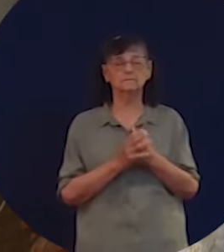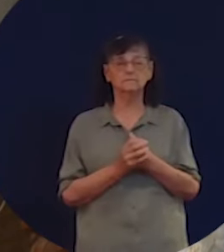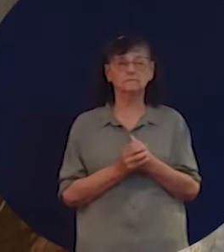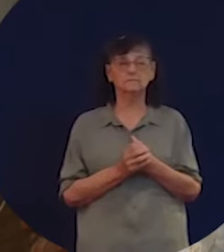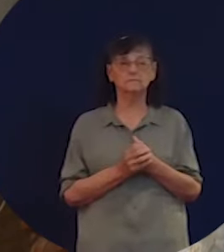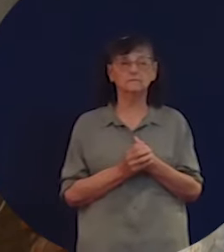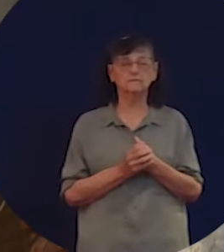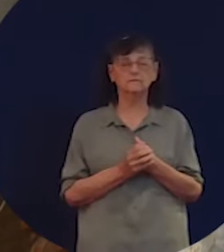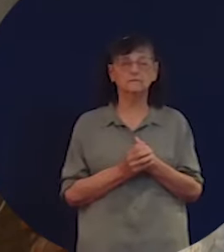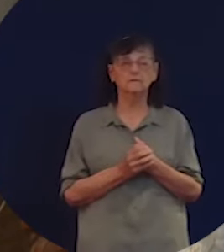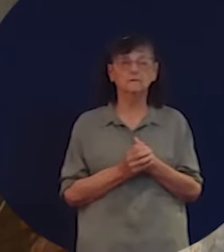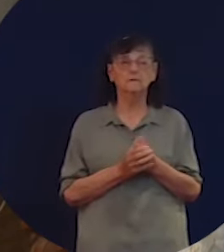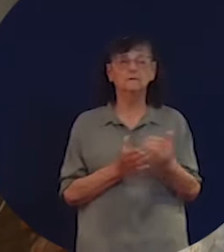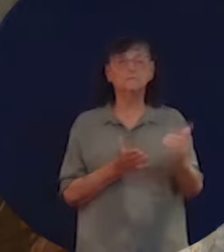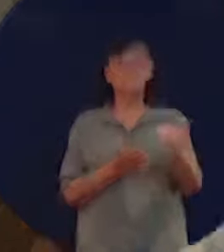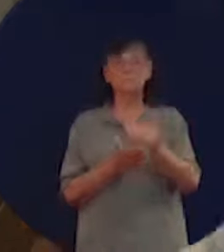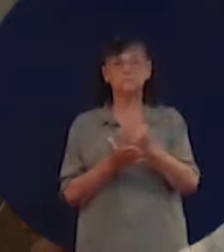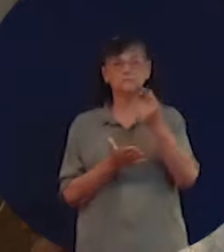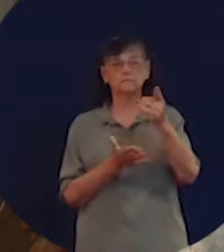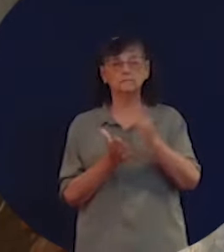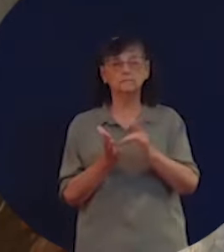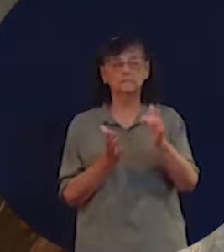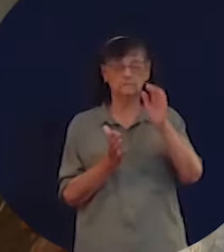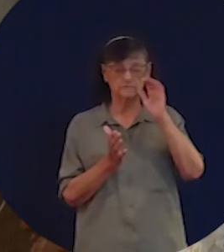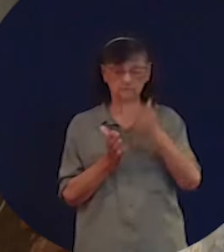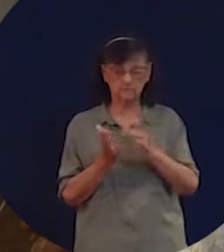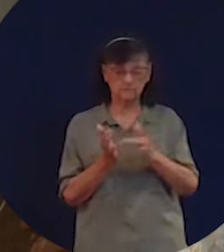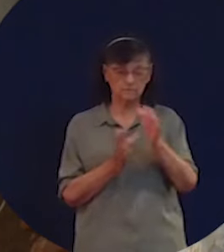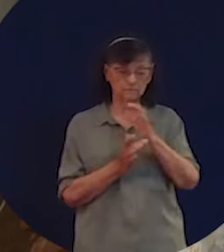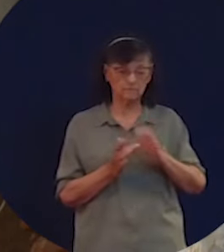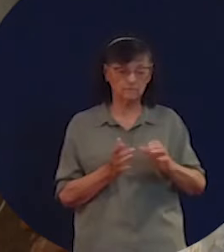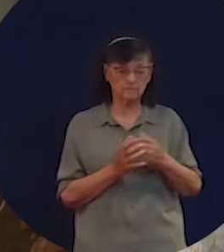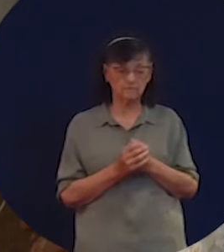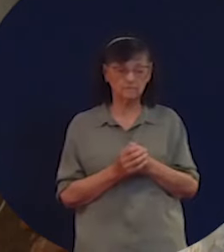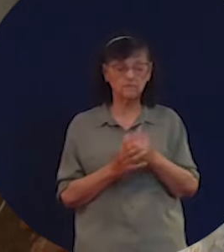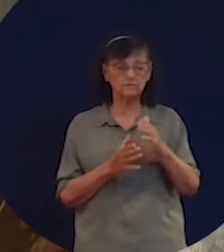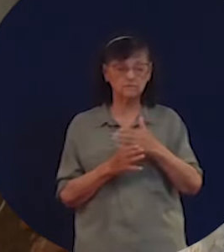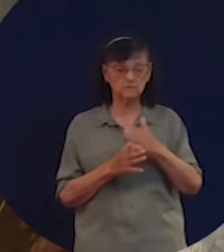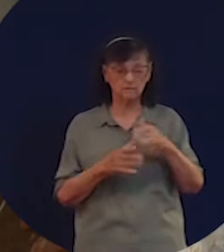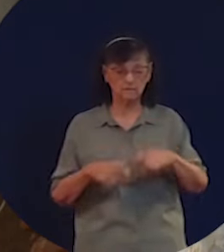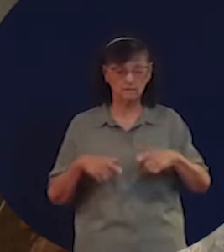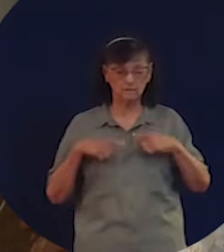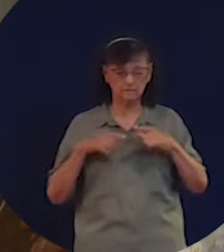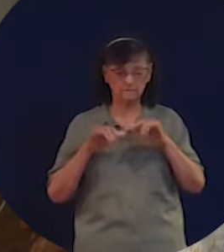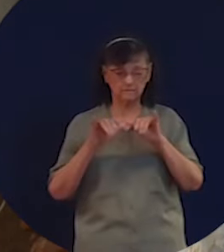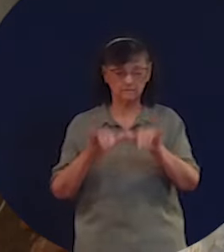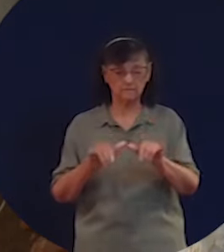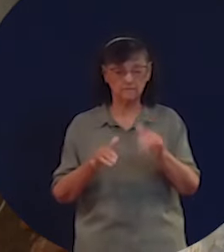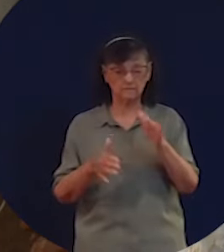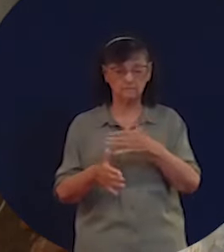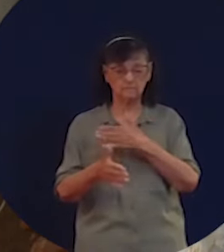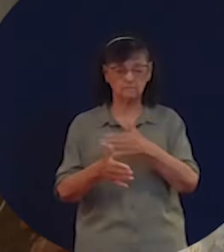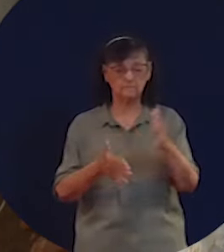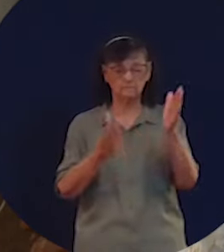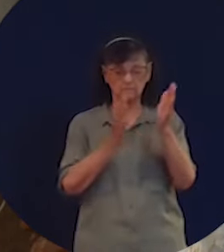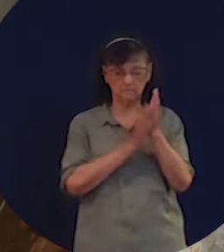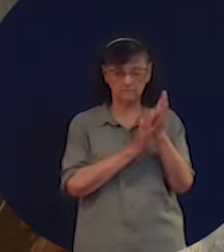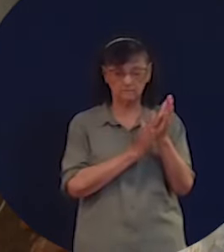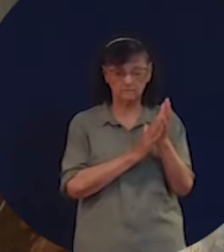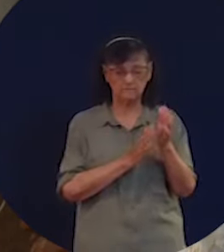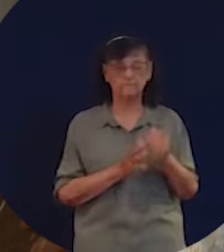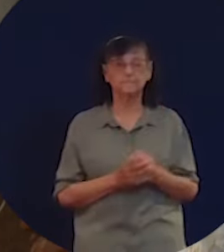través de los tiempos, merezcamos por tu Hijo Jesucristo compartir la vida eterna y cantar